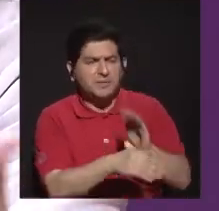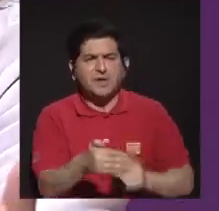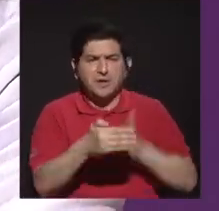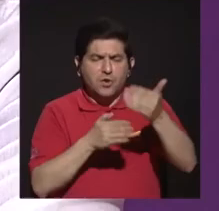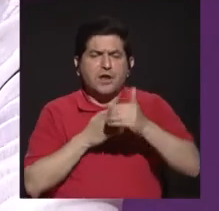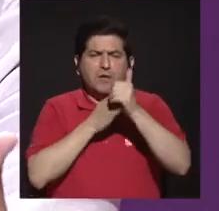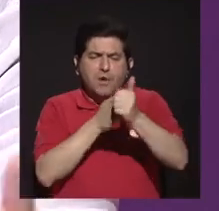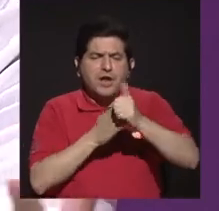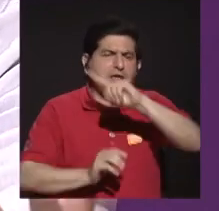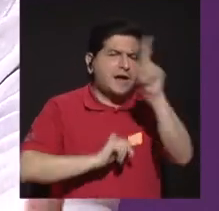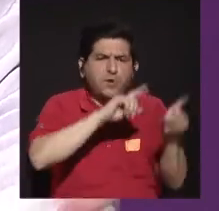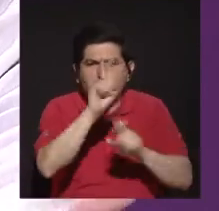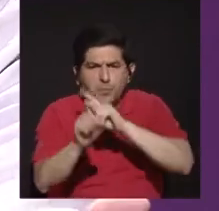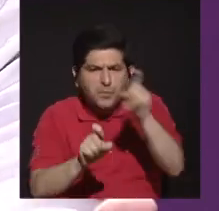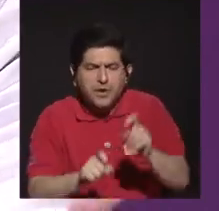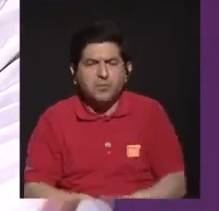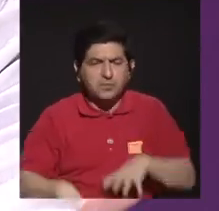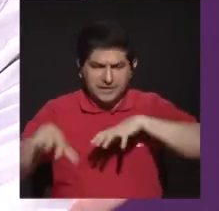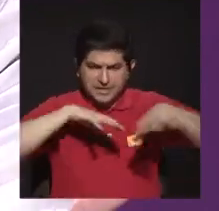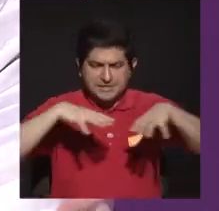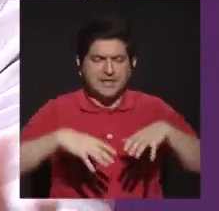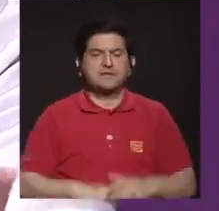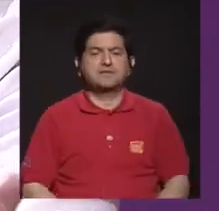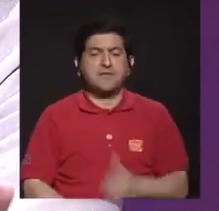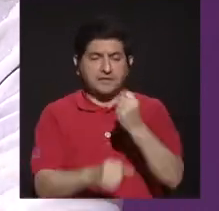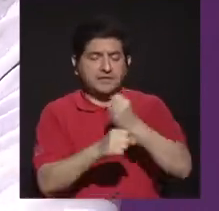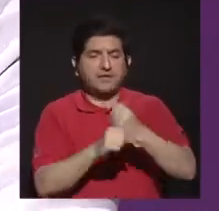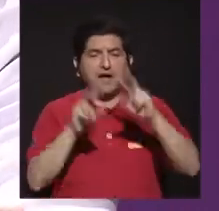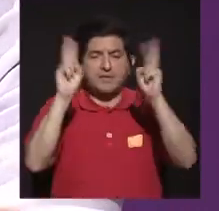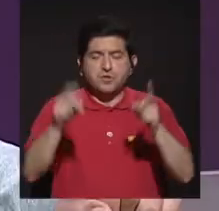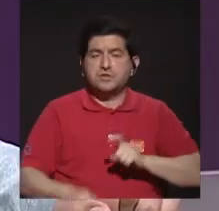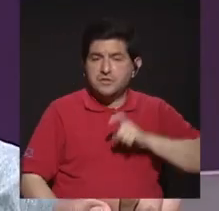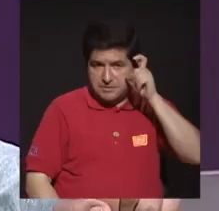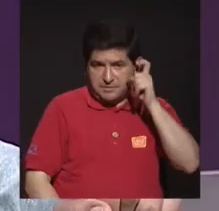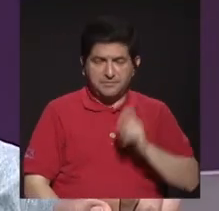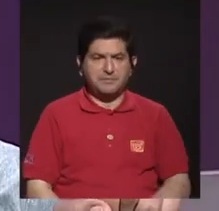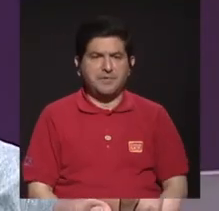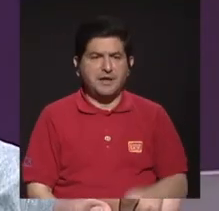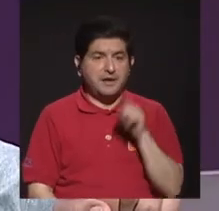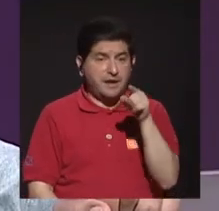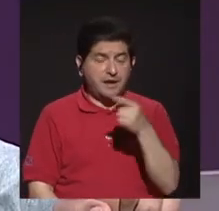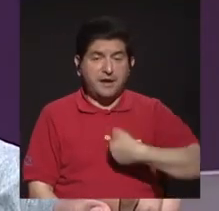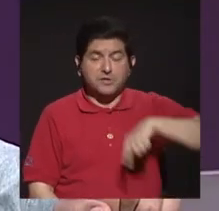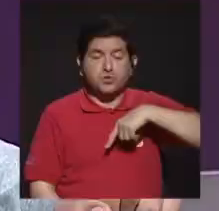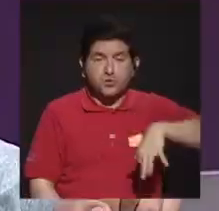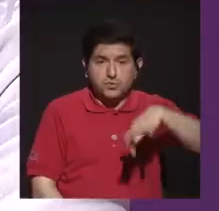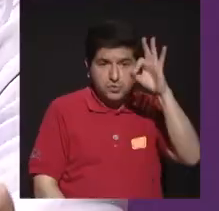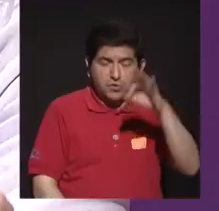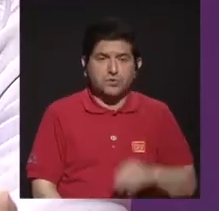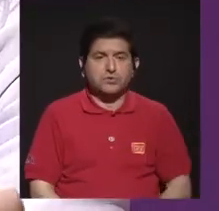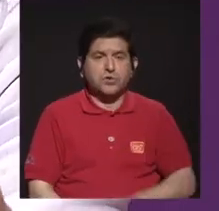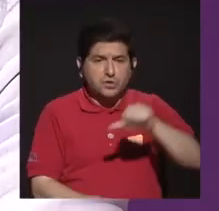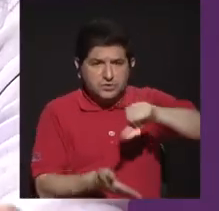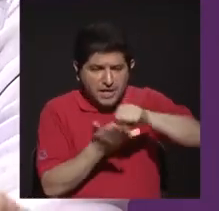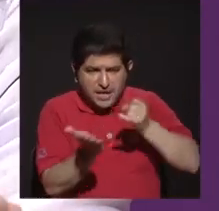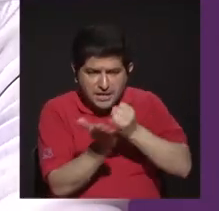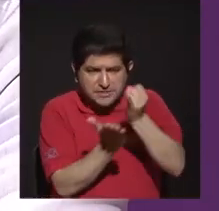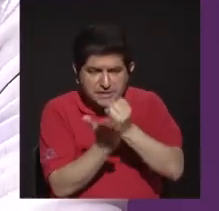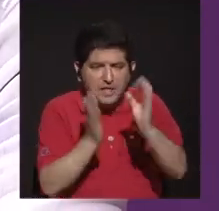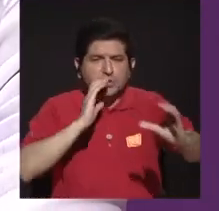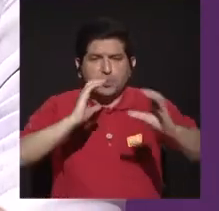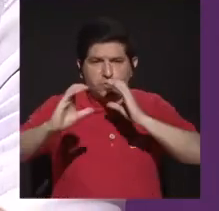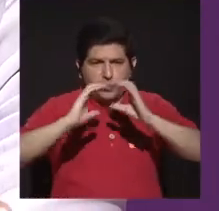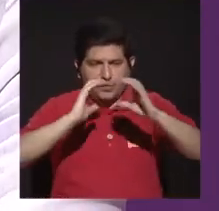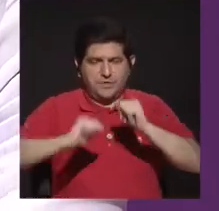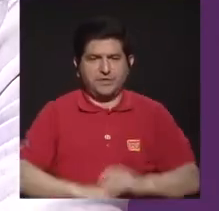una guía de preguntas y de actividades para trabajar el tema de género. Así es. Eso lo vamos a poder encontrar en el Centro de Investigación en